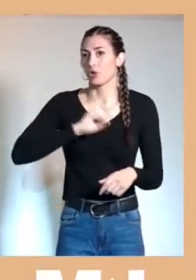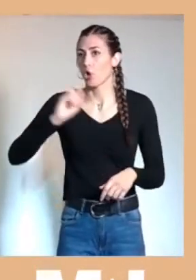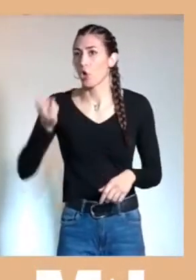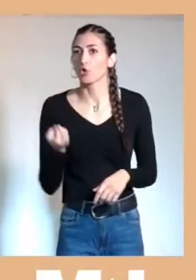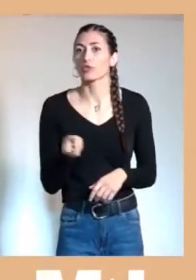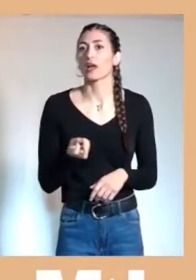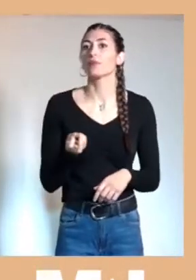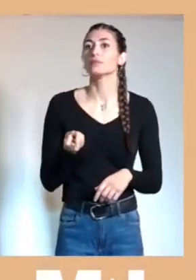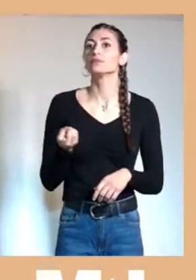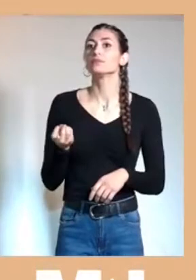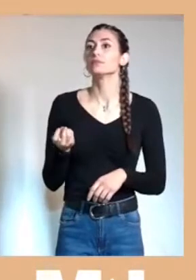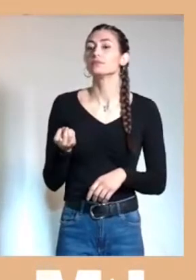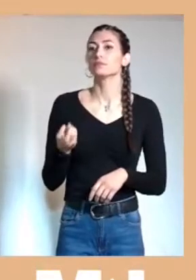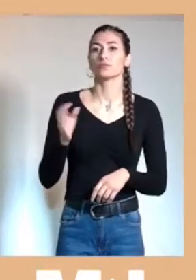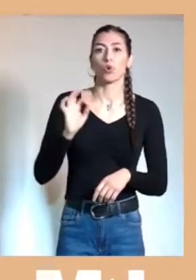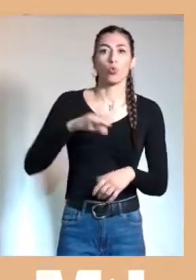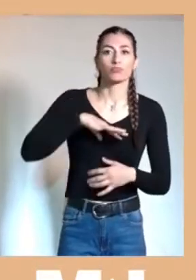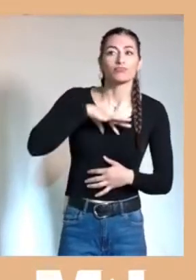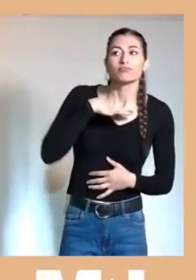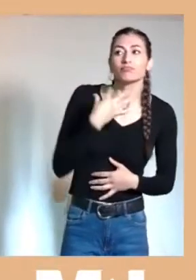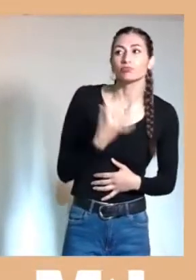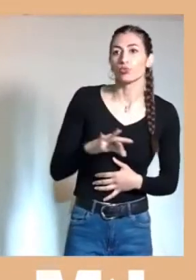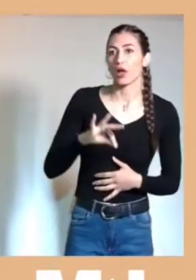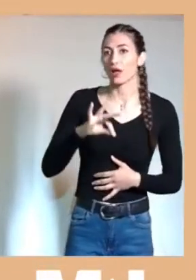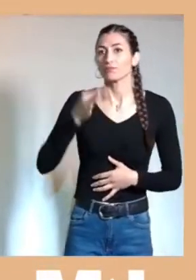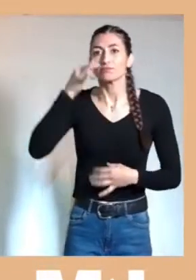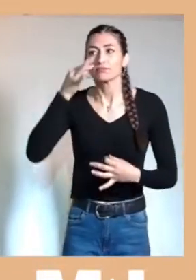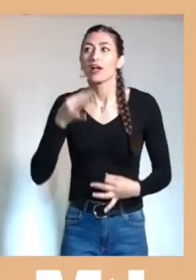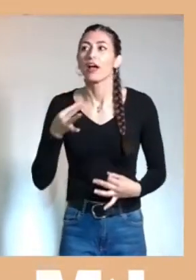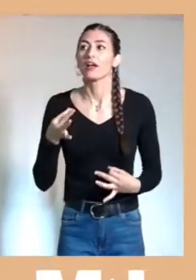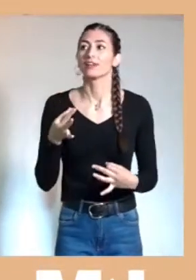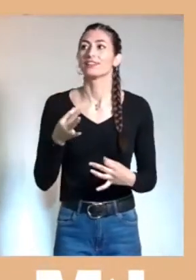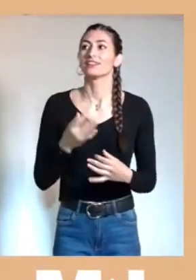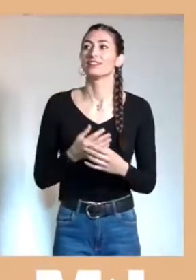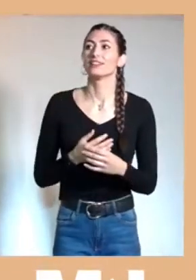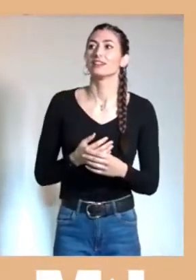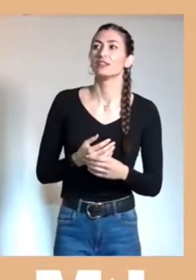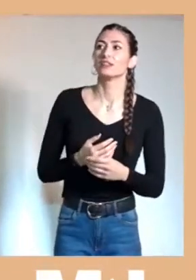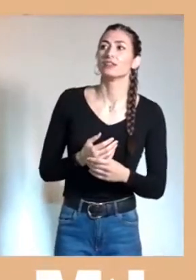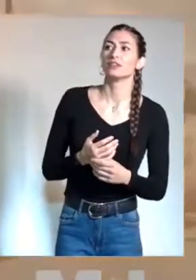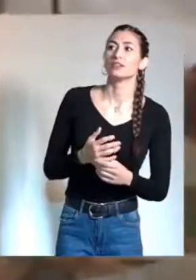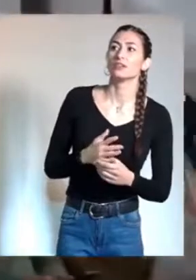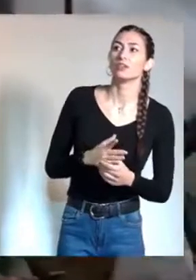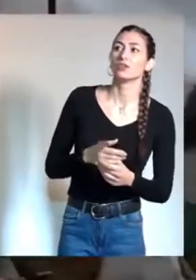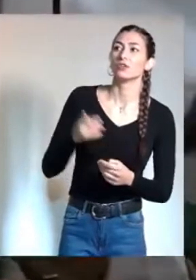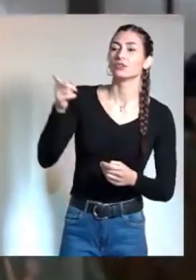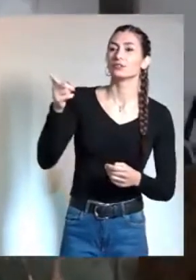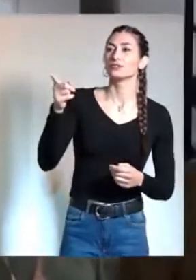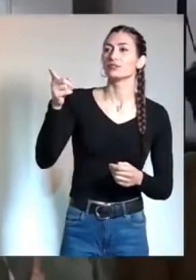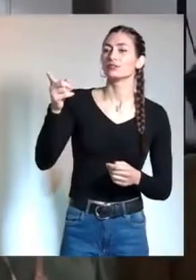es de alguna otra creencia, espiritualidad, si lo quiere hacer. ¿Eh?